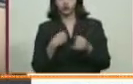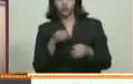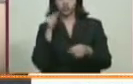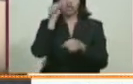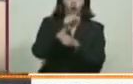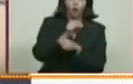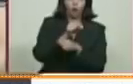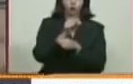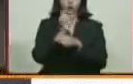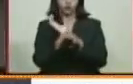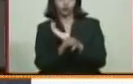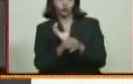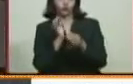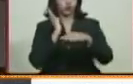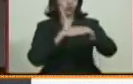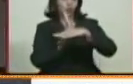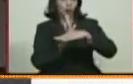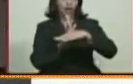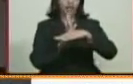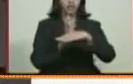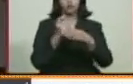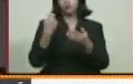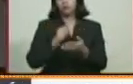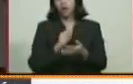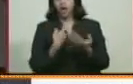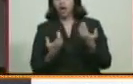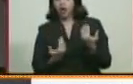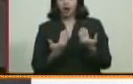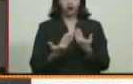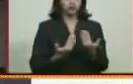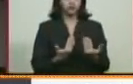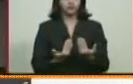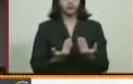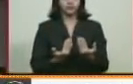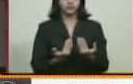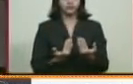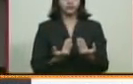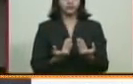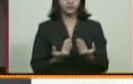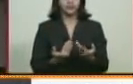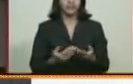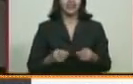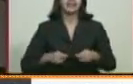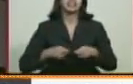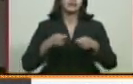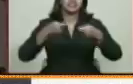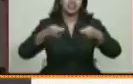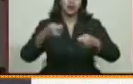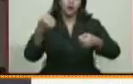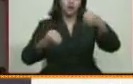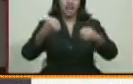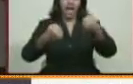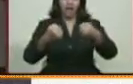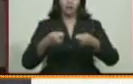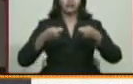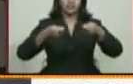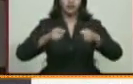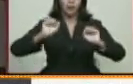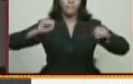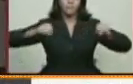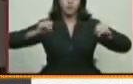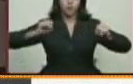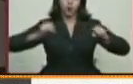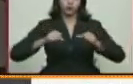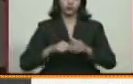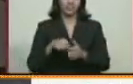engaveto el caso aquí, lo dejo ahí en un congelador. ¿Verdad? Hasta para entregar un carro, para entregar una moto. Este sujeto es